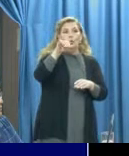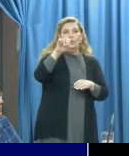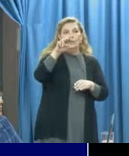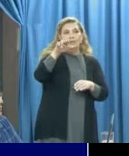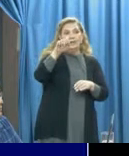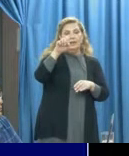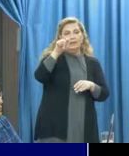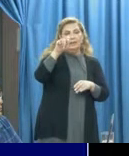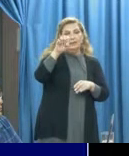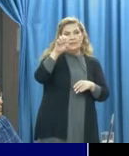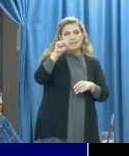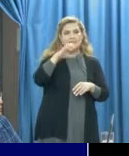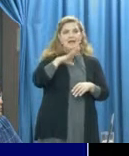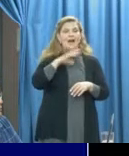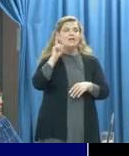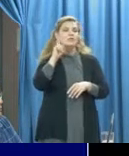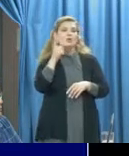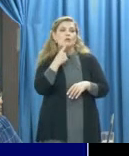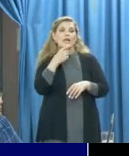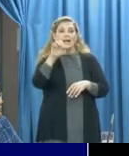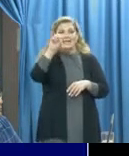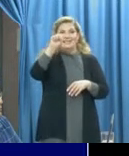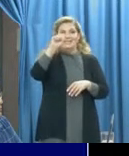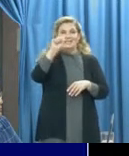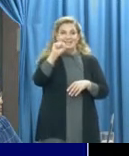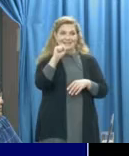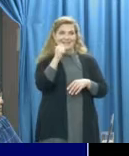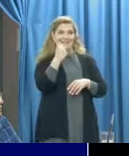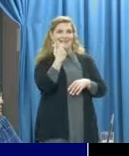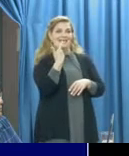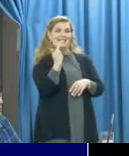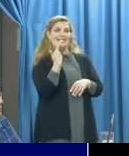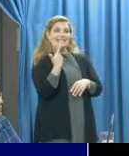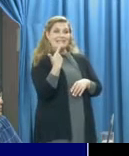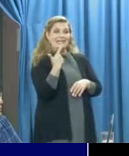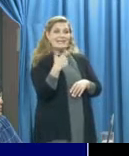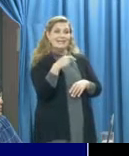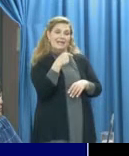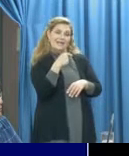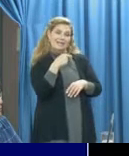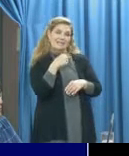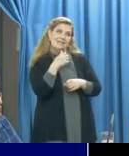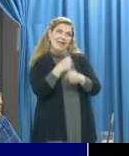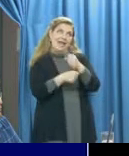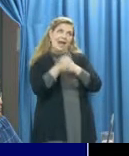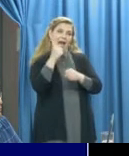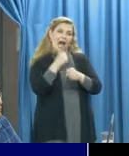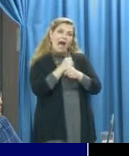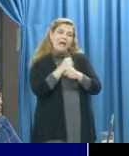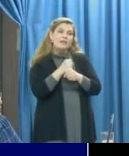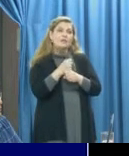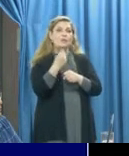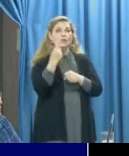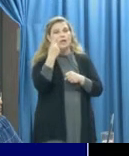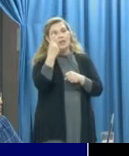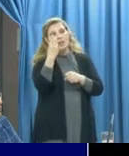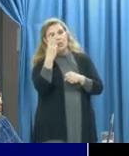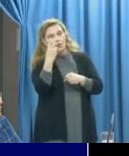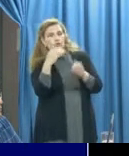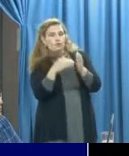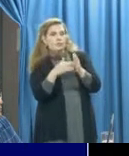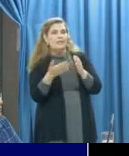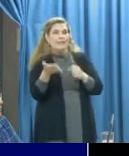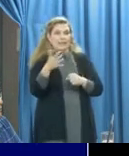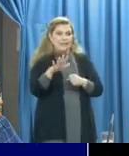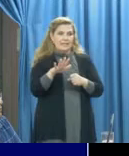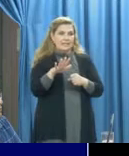67, es una tablita que revisé en el 2010, había 41, de las sorderas recesivas ahora